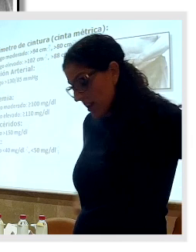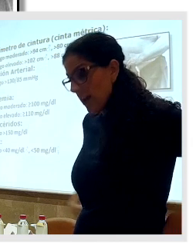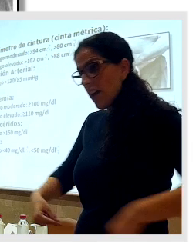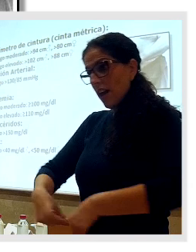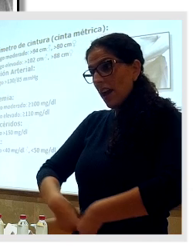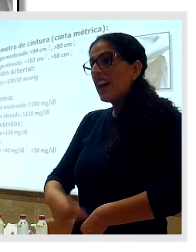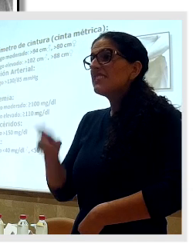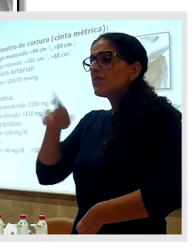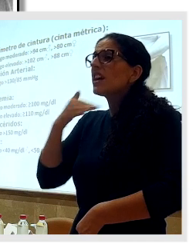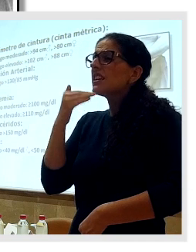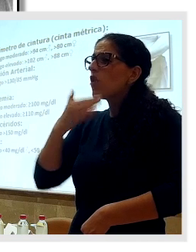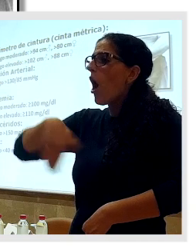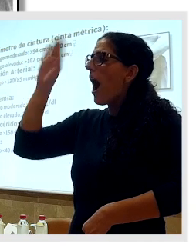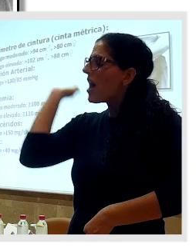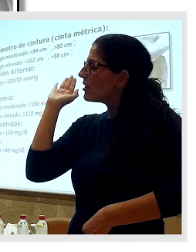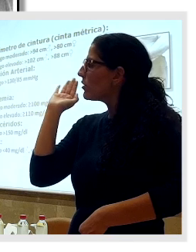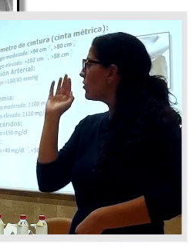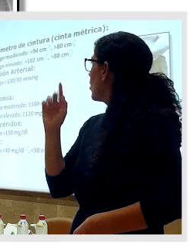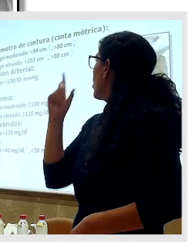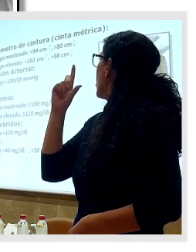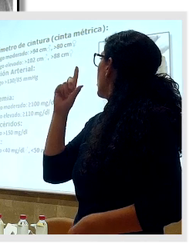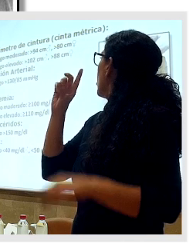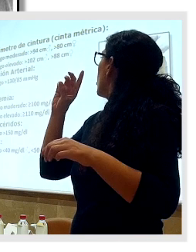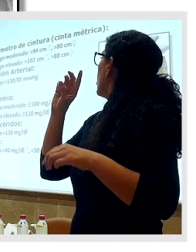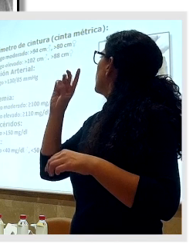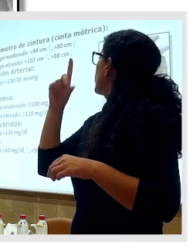que es un factor de riesgo tener más